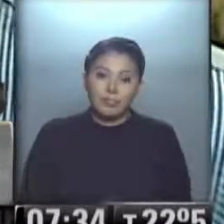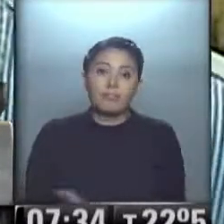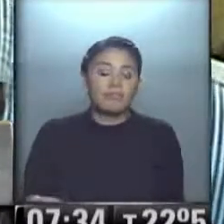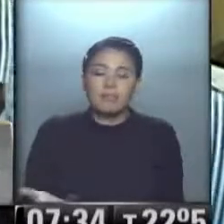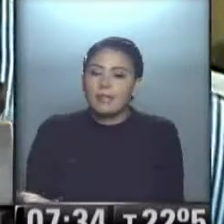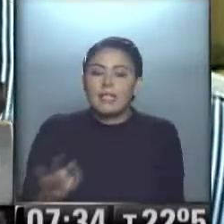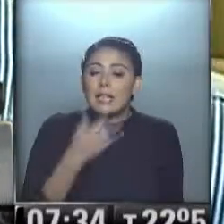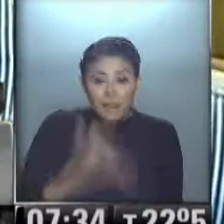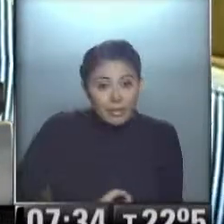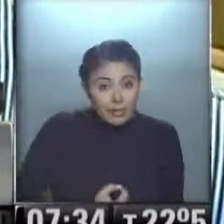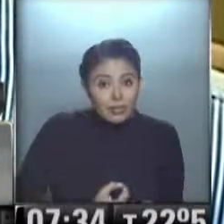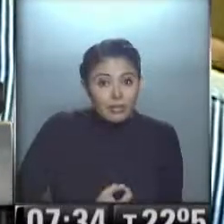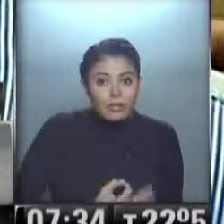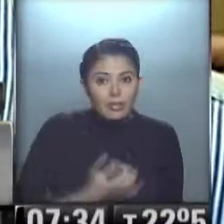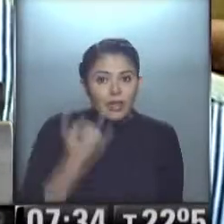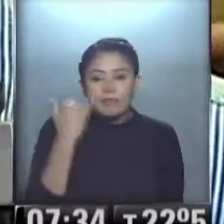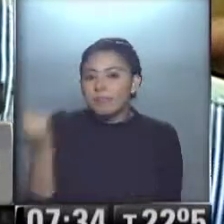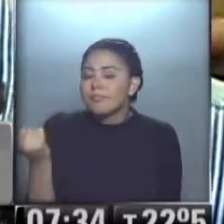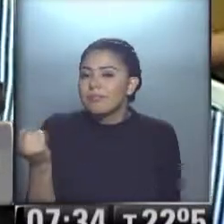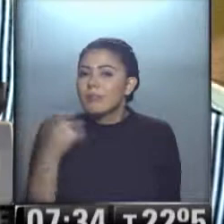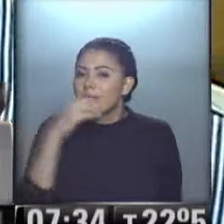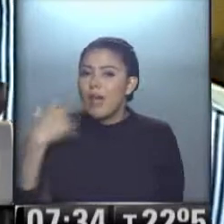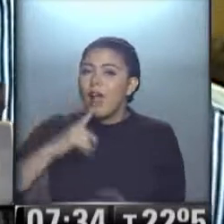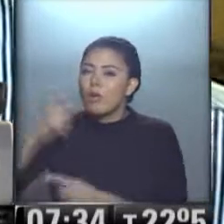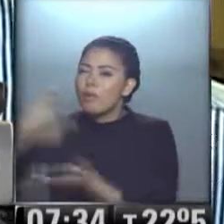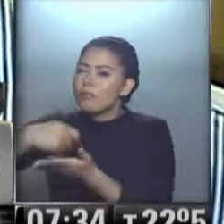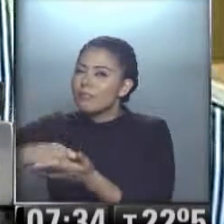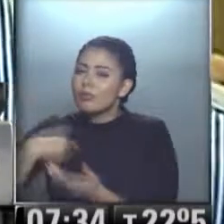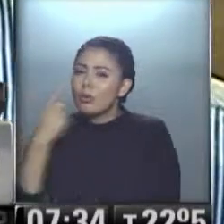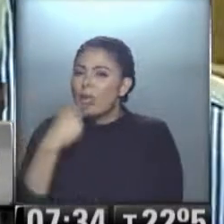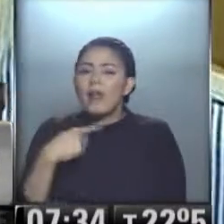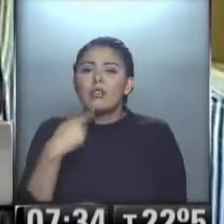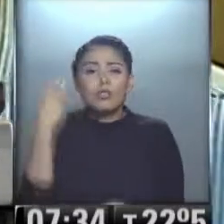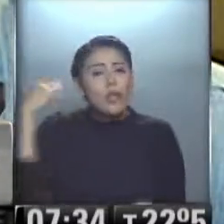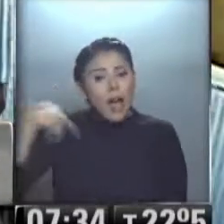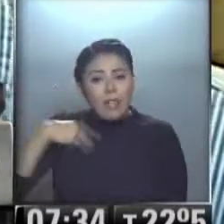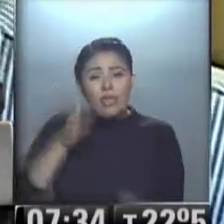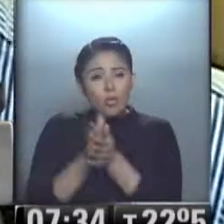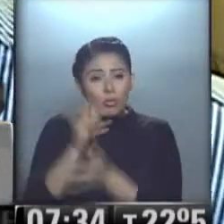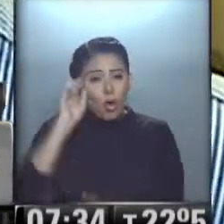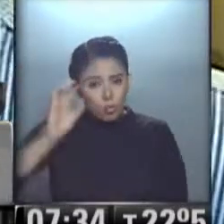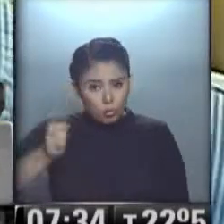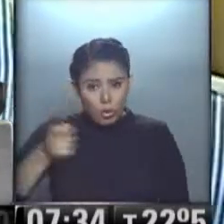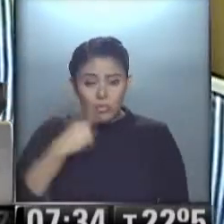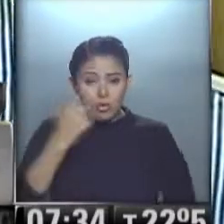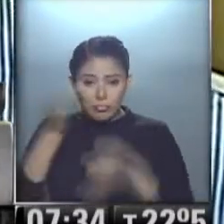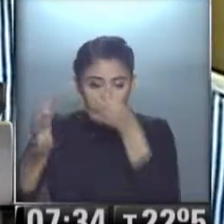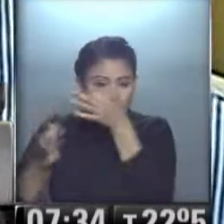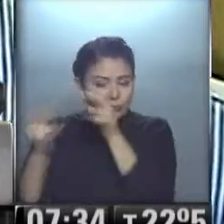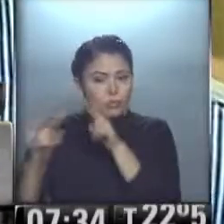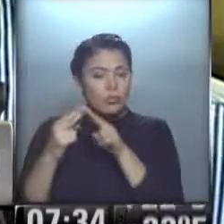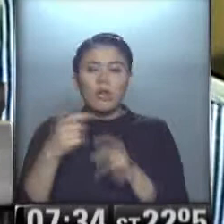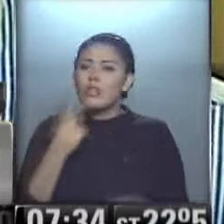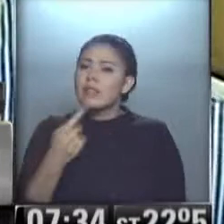mira, sinceramente está apagado, porque no puede ser que nos niegue todo. Nosotros cuando tuvimos una audiencia con el juez Martín Cristelo, hemos expresado